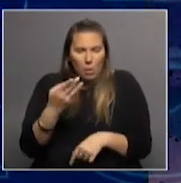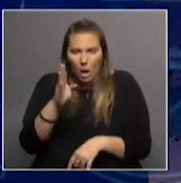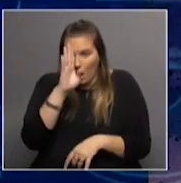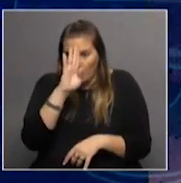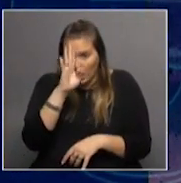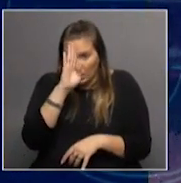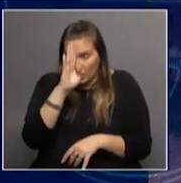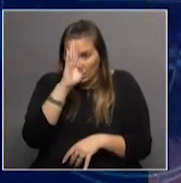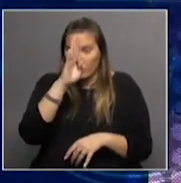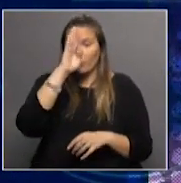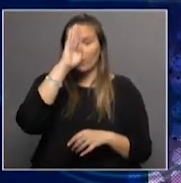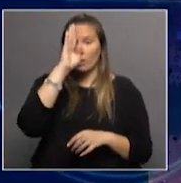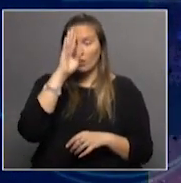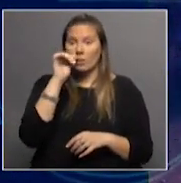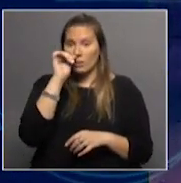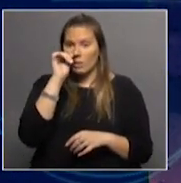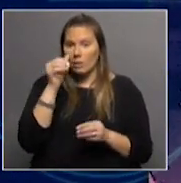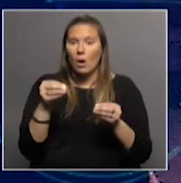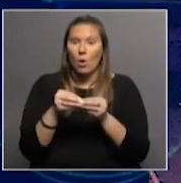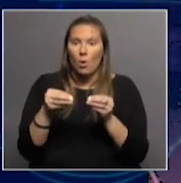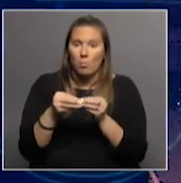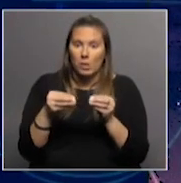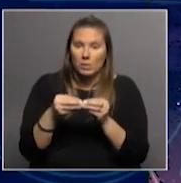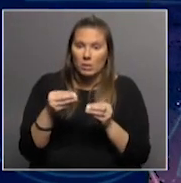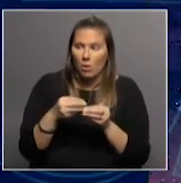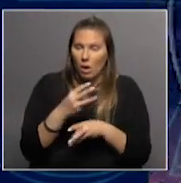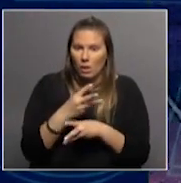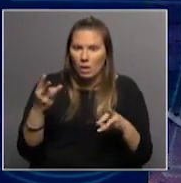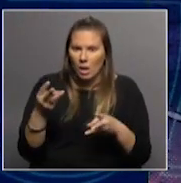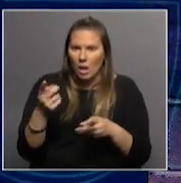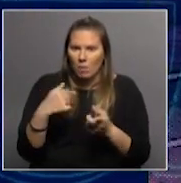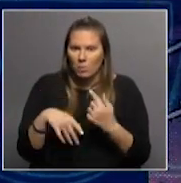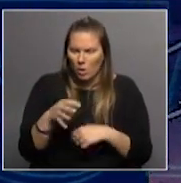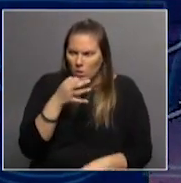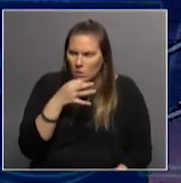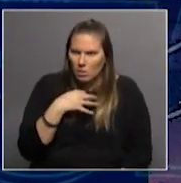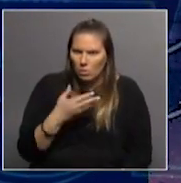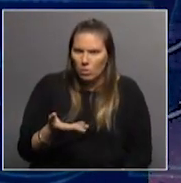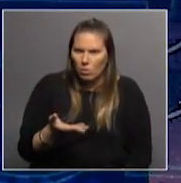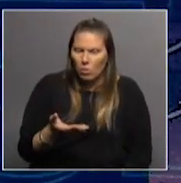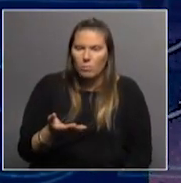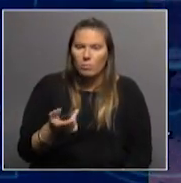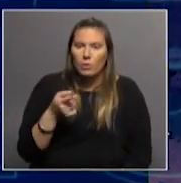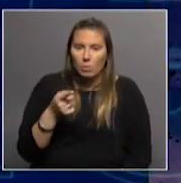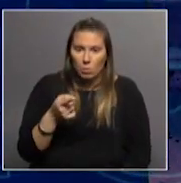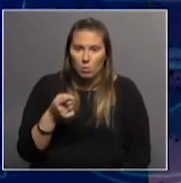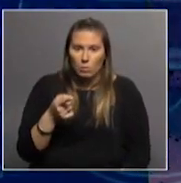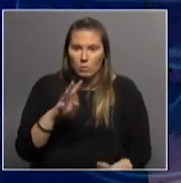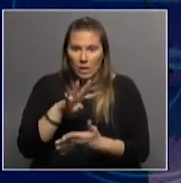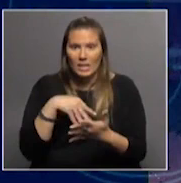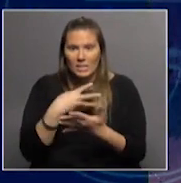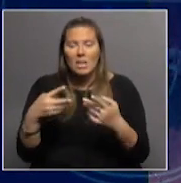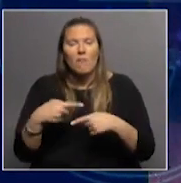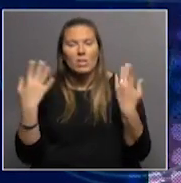mucho de mis compañeras de mis compañeras no diciendo perdóname este pero vos estuviste en grillas de